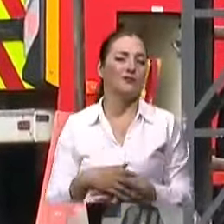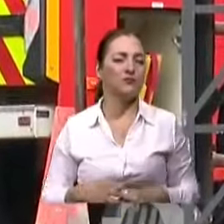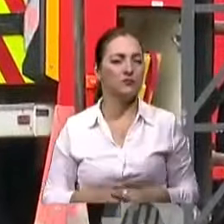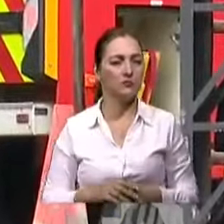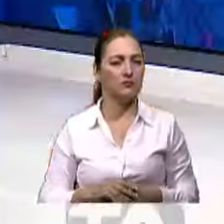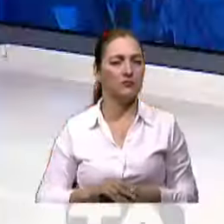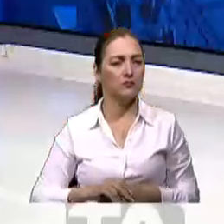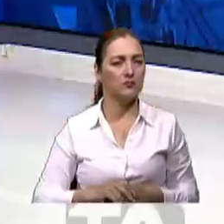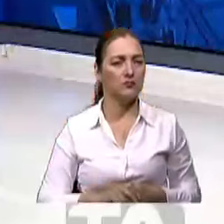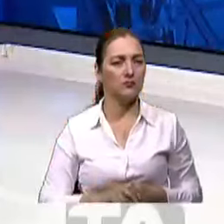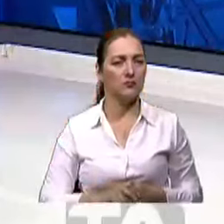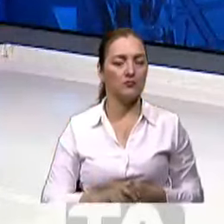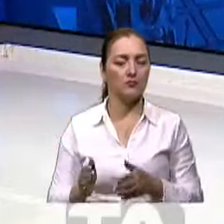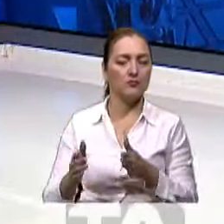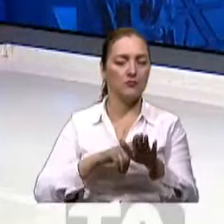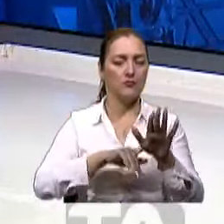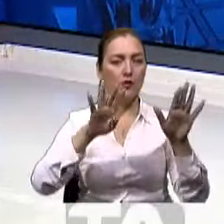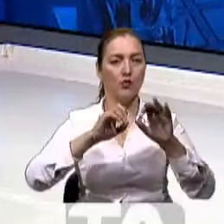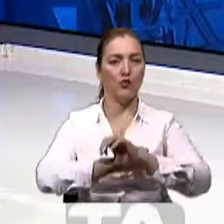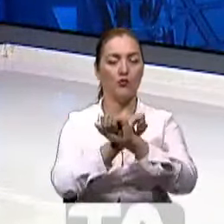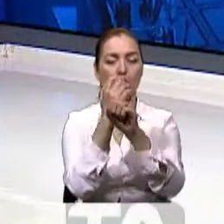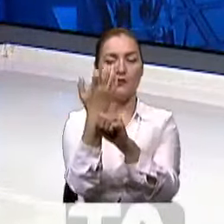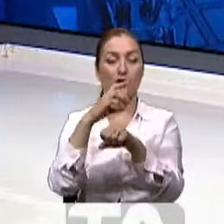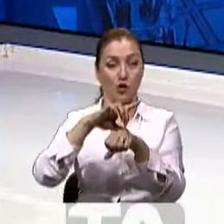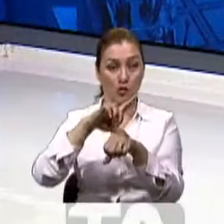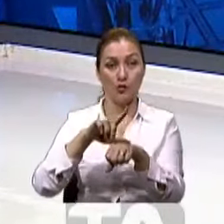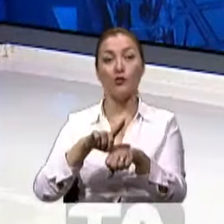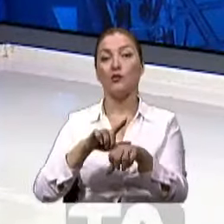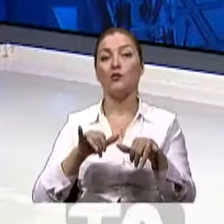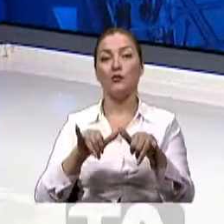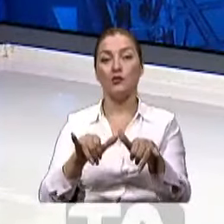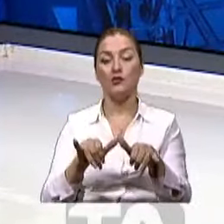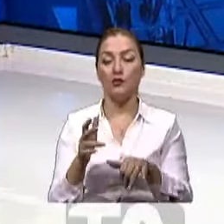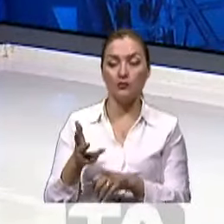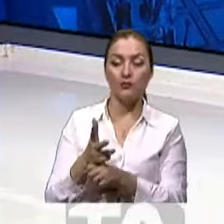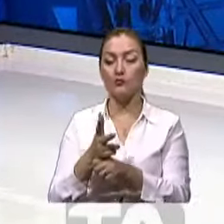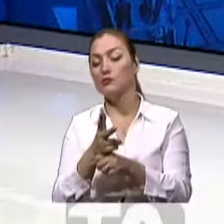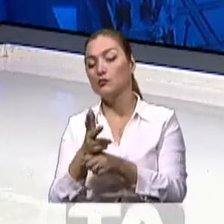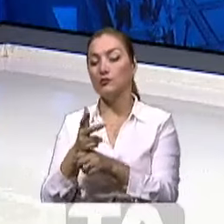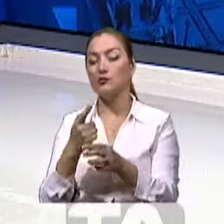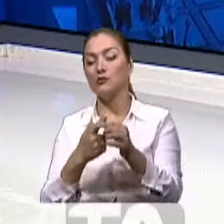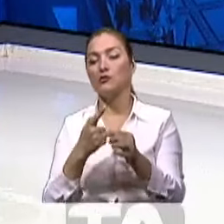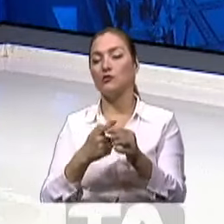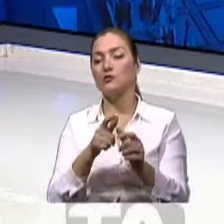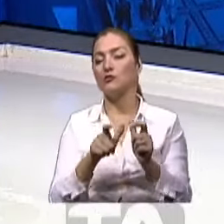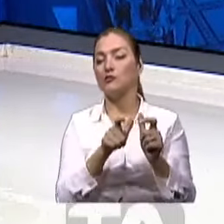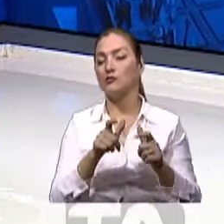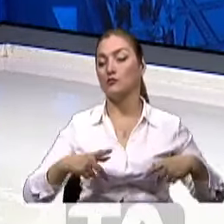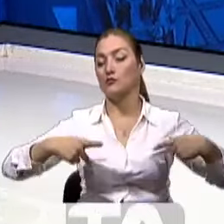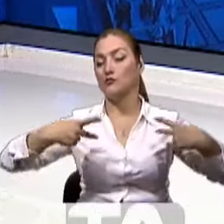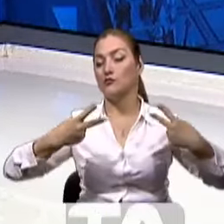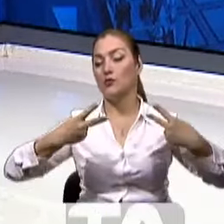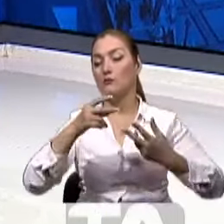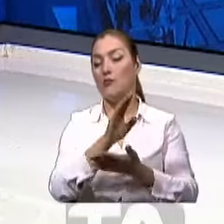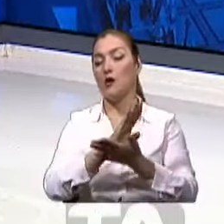origen del mismo. 9 de la mañana con 15 minutos y vamos a recorrer la capital, y es que moradores de Amagasí